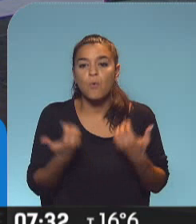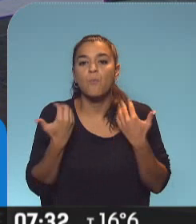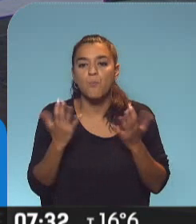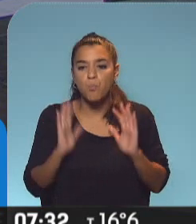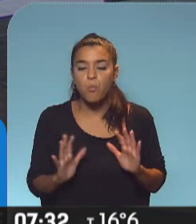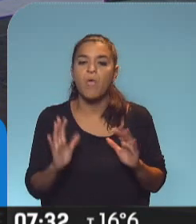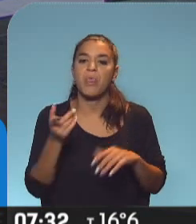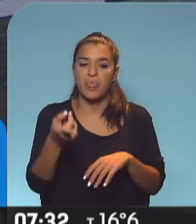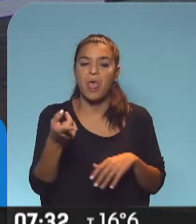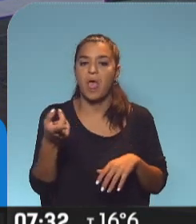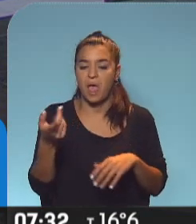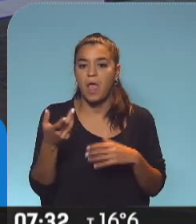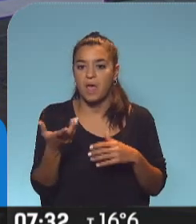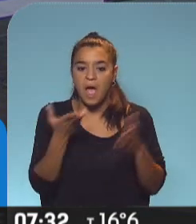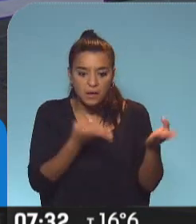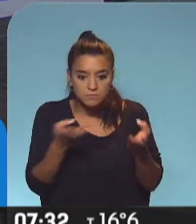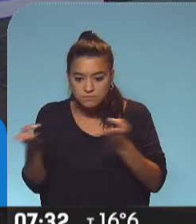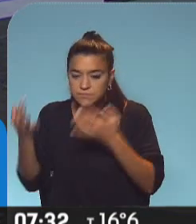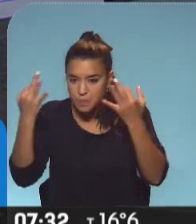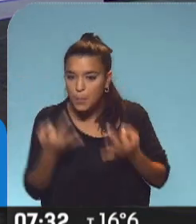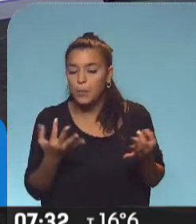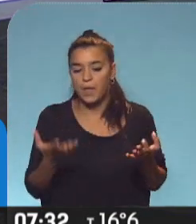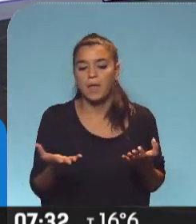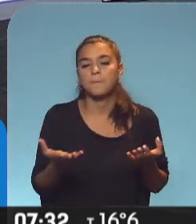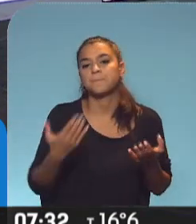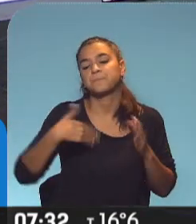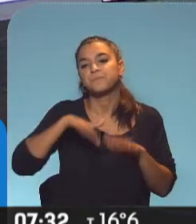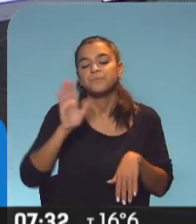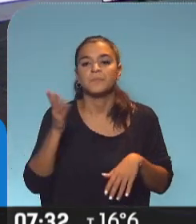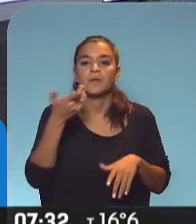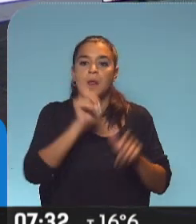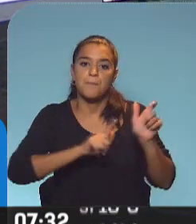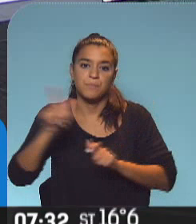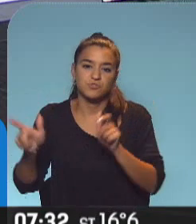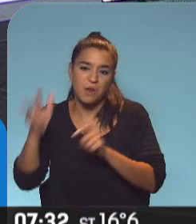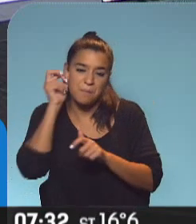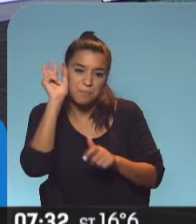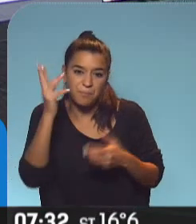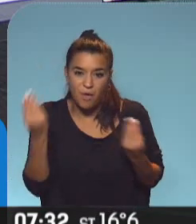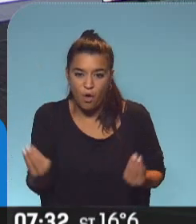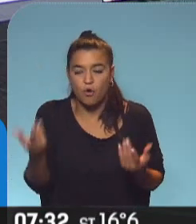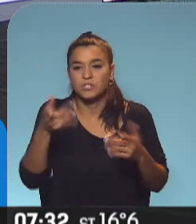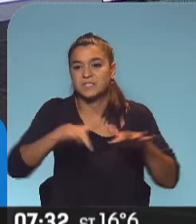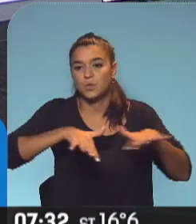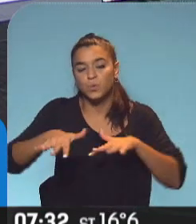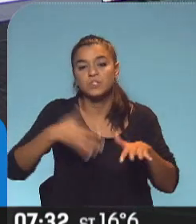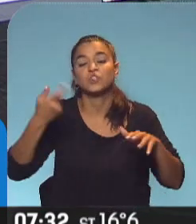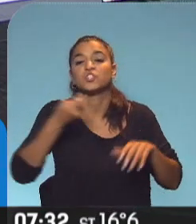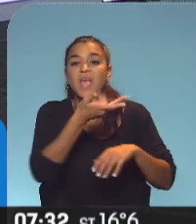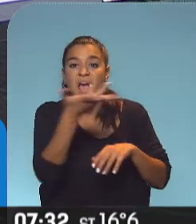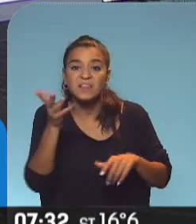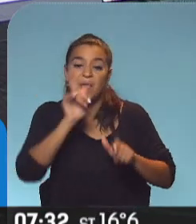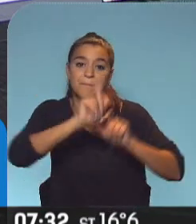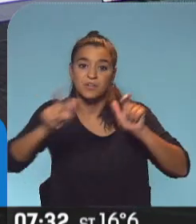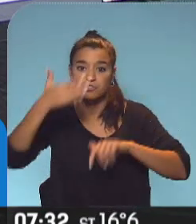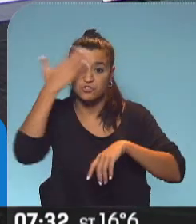hacerse cargo y cubrir las necesidades básicas, sobre todo de los pacientes en peor estado, por lo cual la cantidad de casos